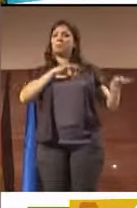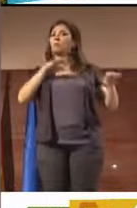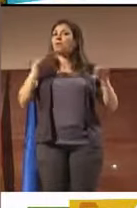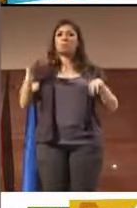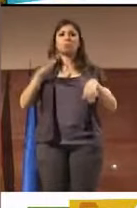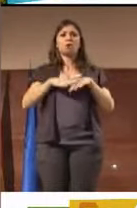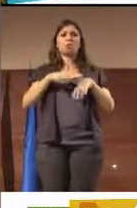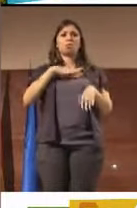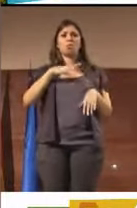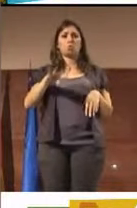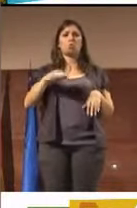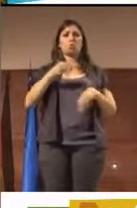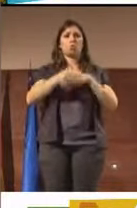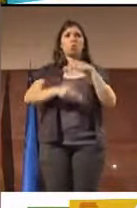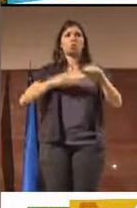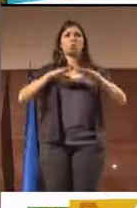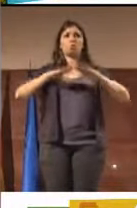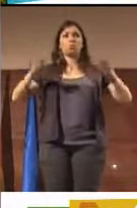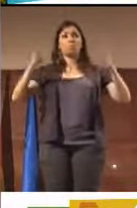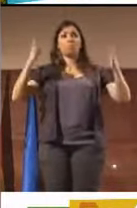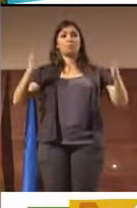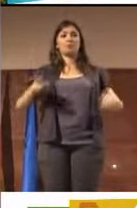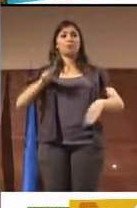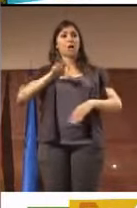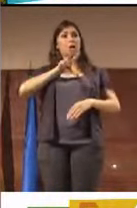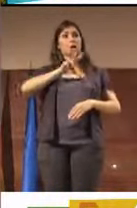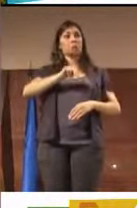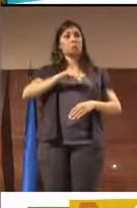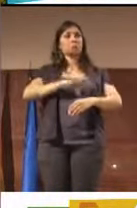dispuesto para su uso.